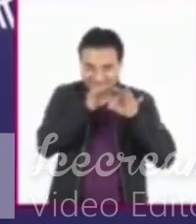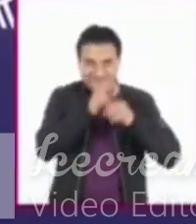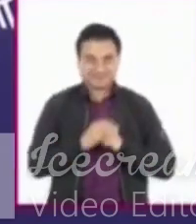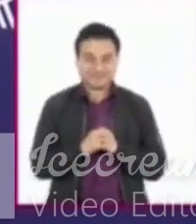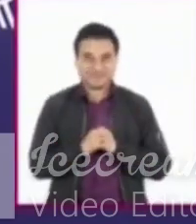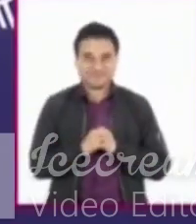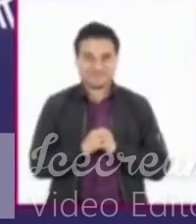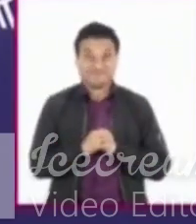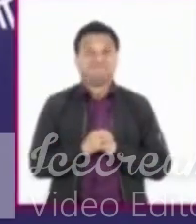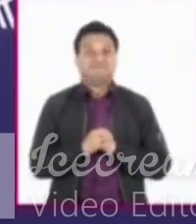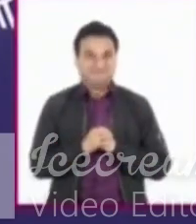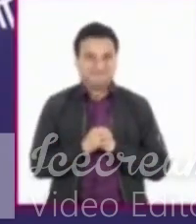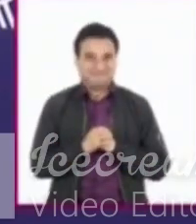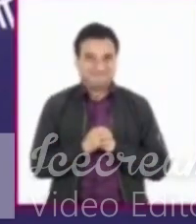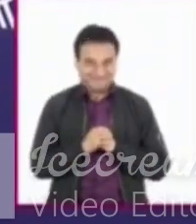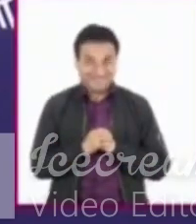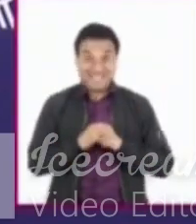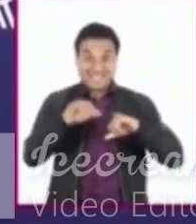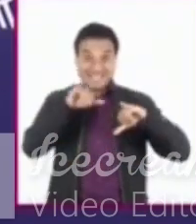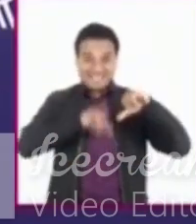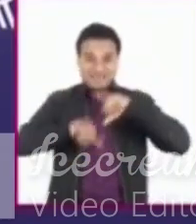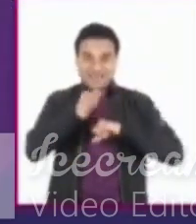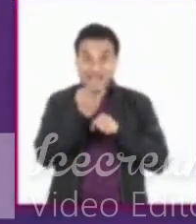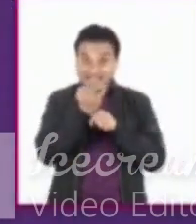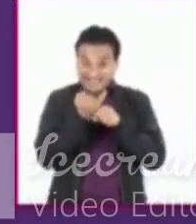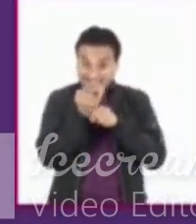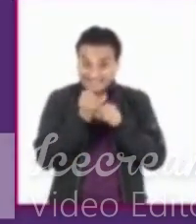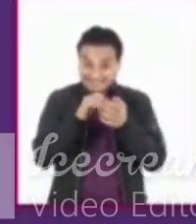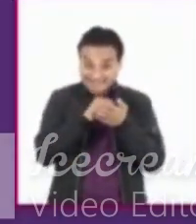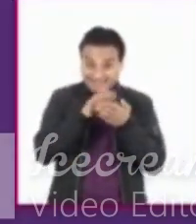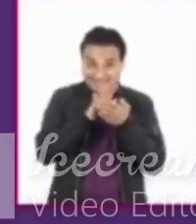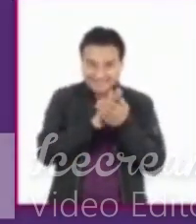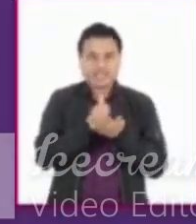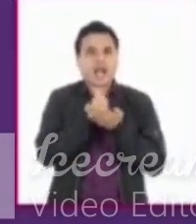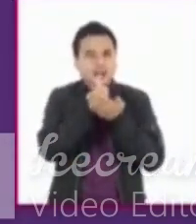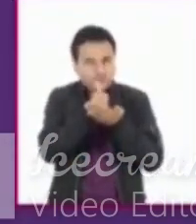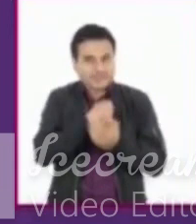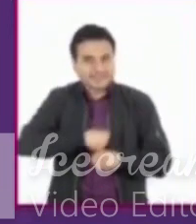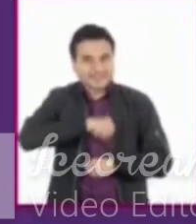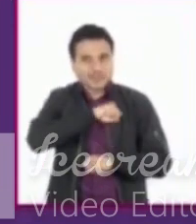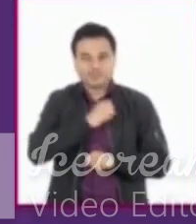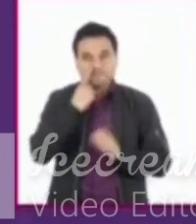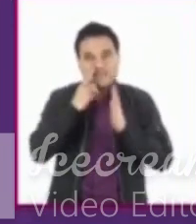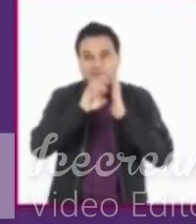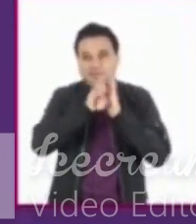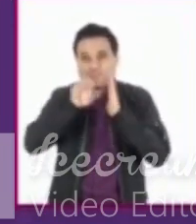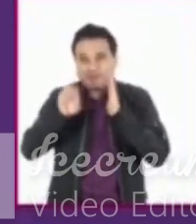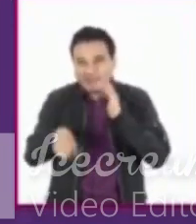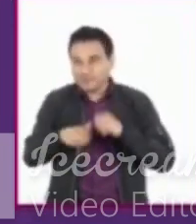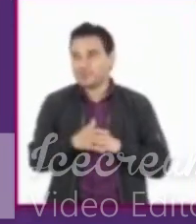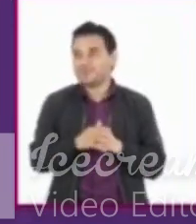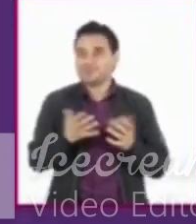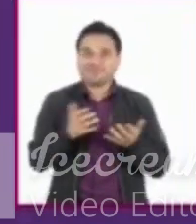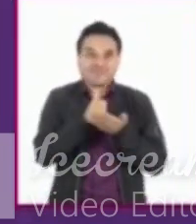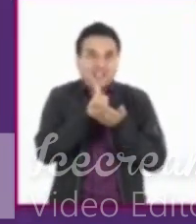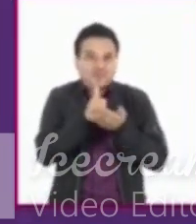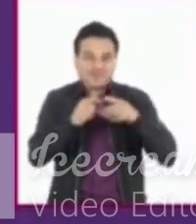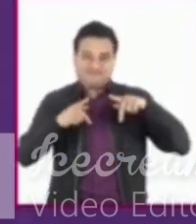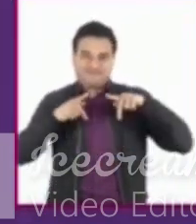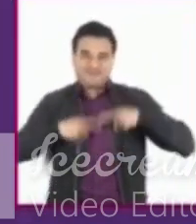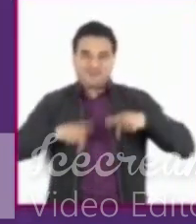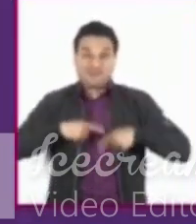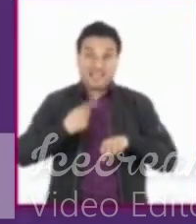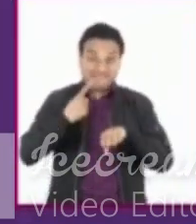Son muchas las aplicaciones del conocimiento químico en el área de la salud. Por ejemplo, tratamiento y recuperación de